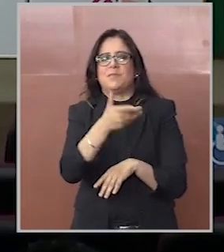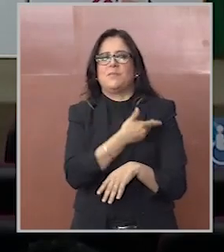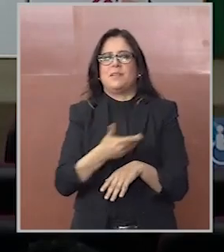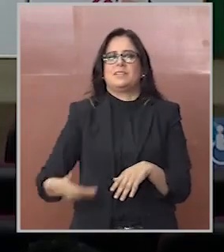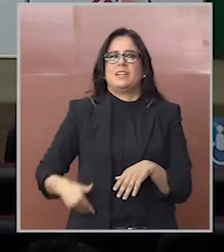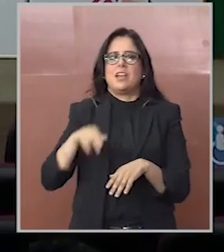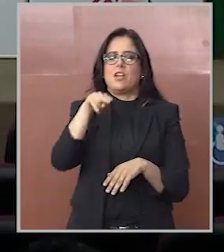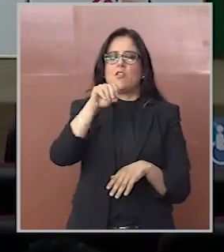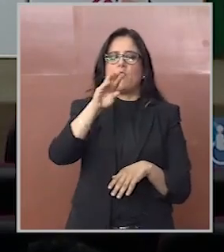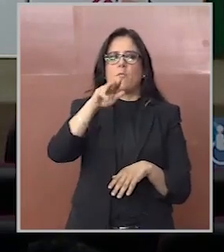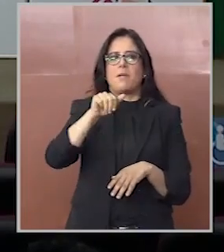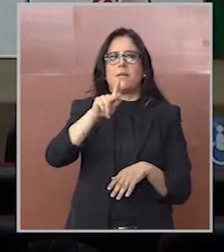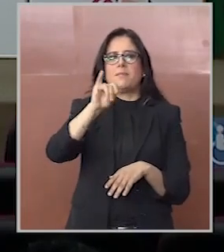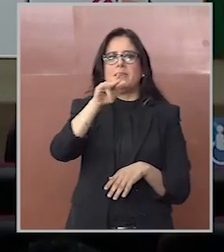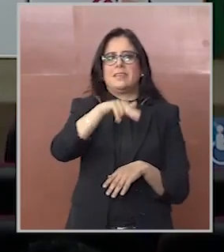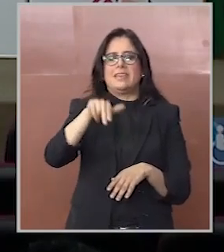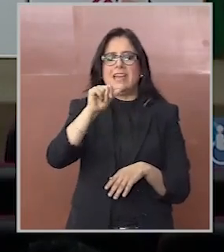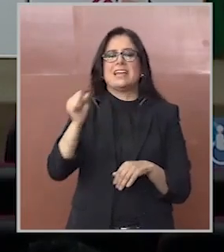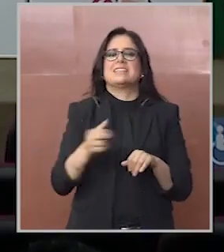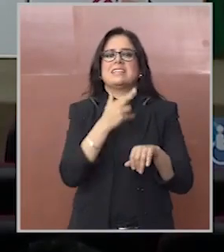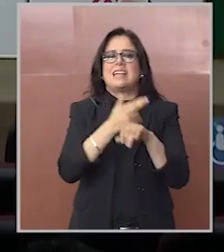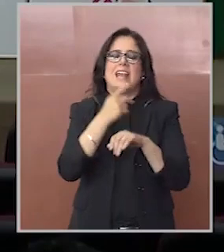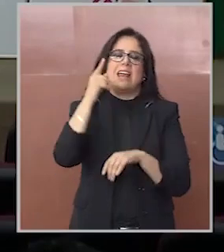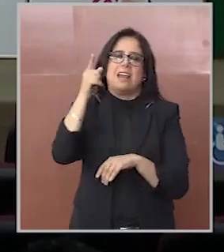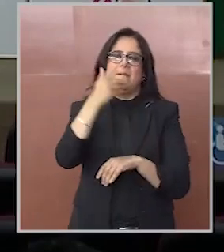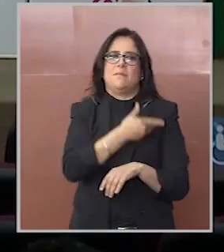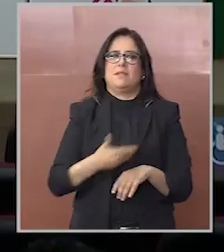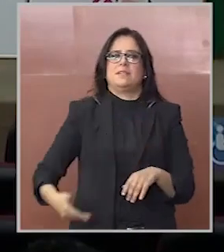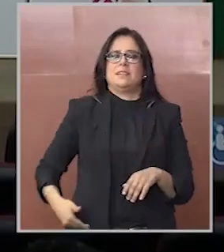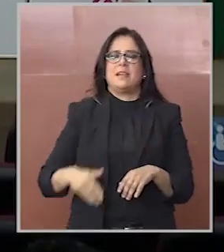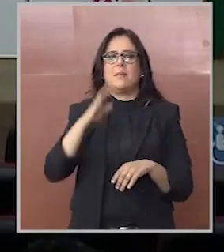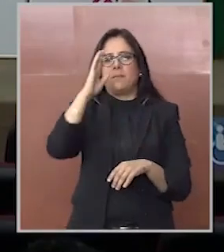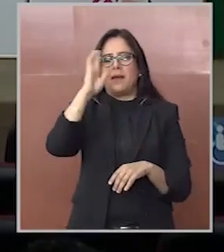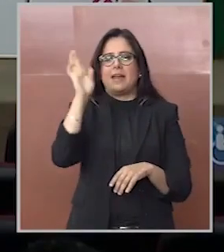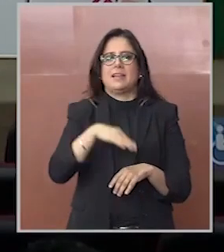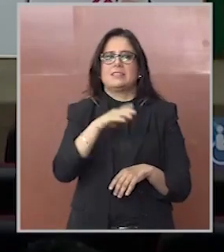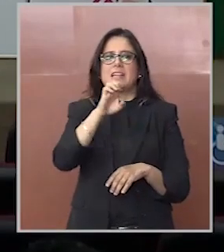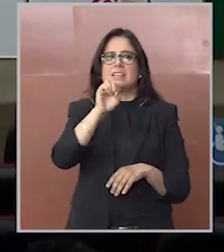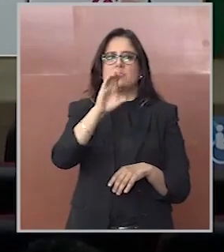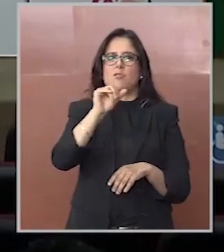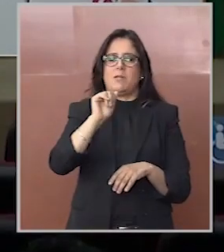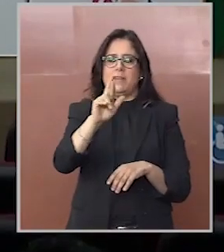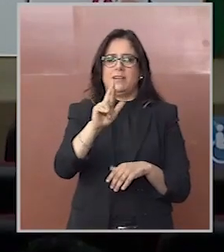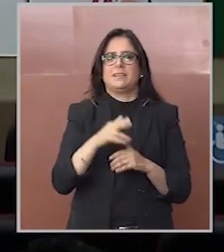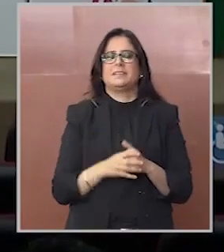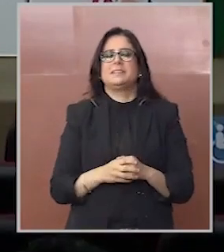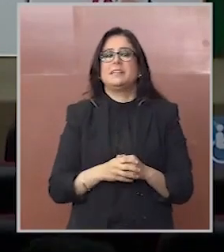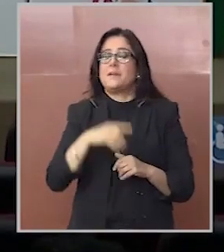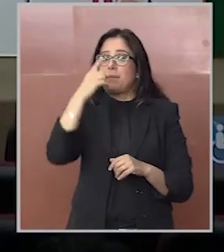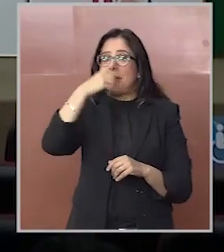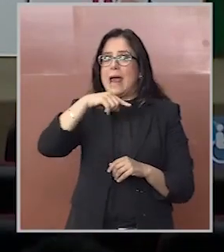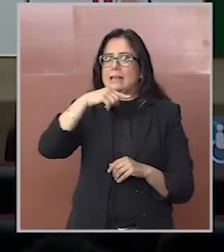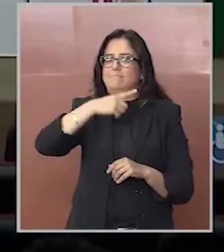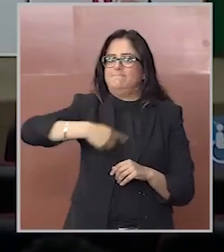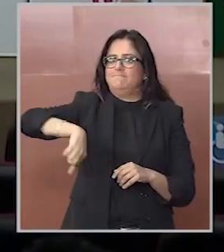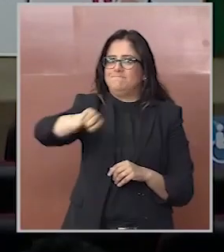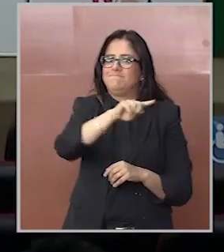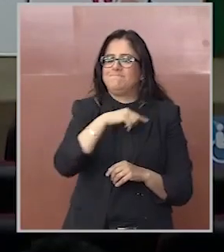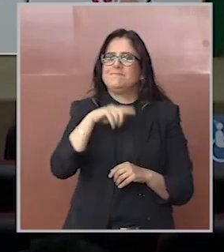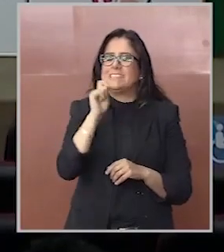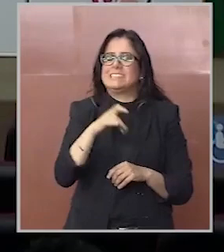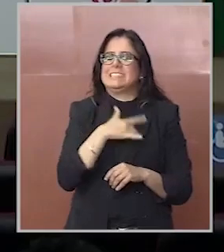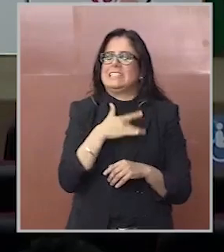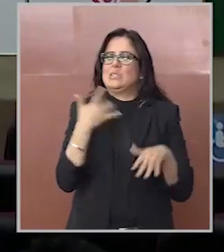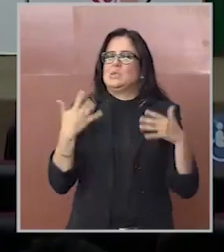parte de la ministra presidenta Norma piña Hernández y de la secretaria de la presidencia la maestra Cristina Martín Escobar para nosotros